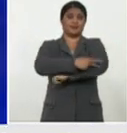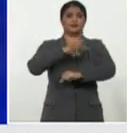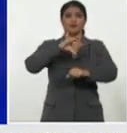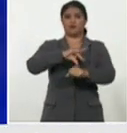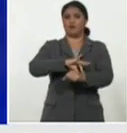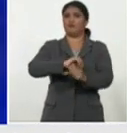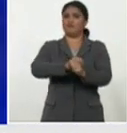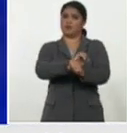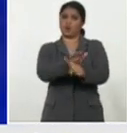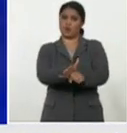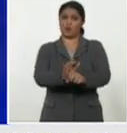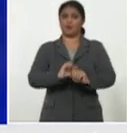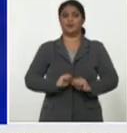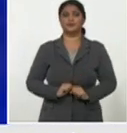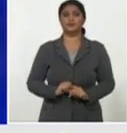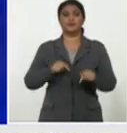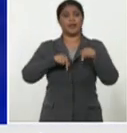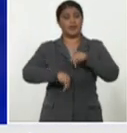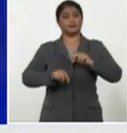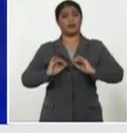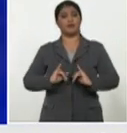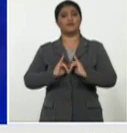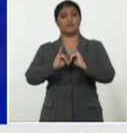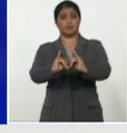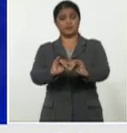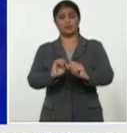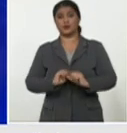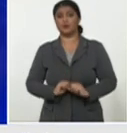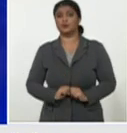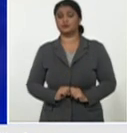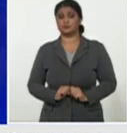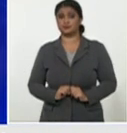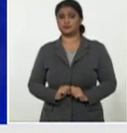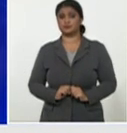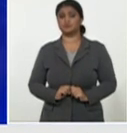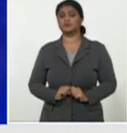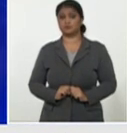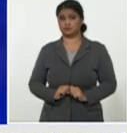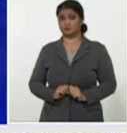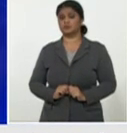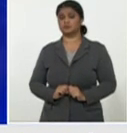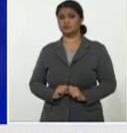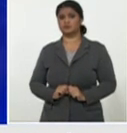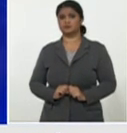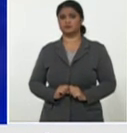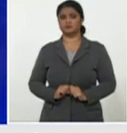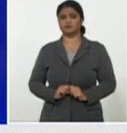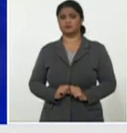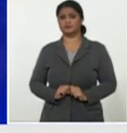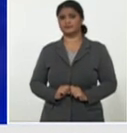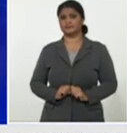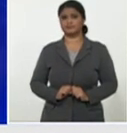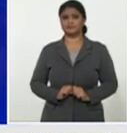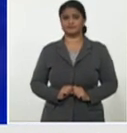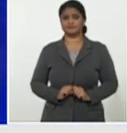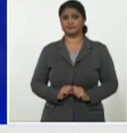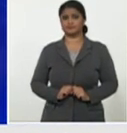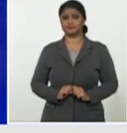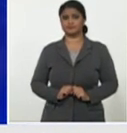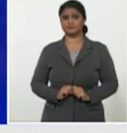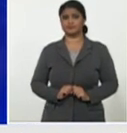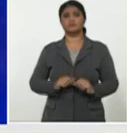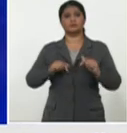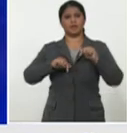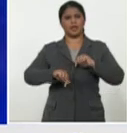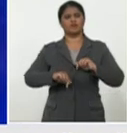la acompañaba con una de las declaraciones más importantes de los últimos tiempos y es justamente el tema de la